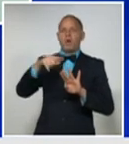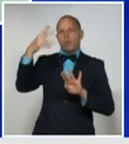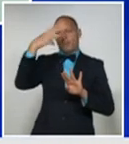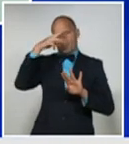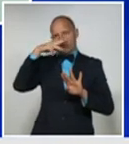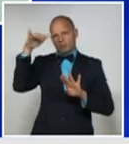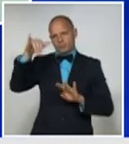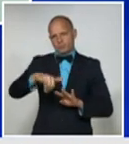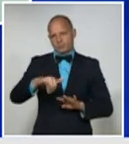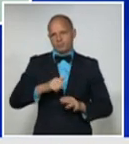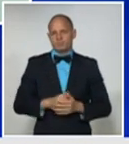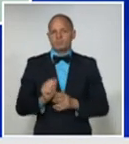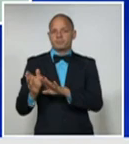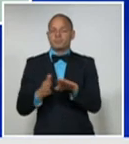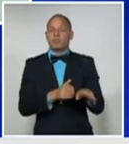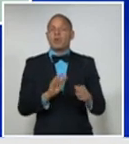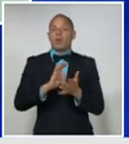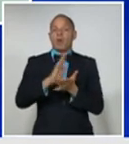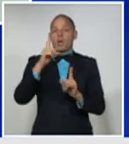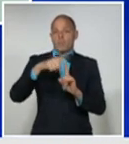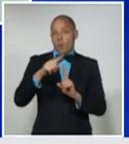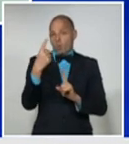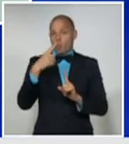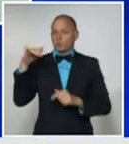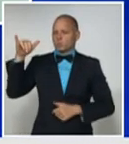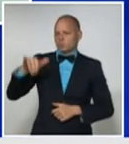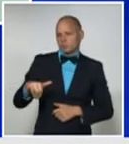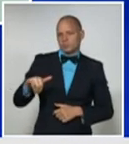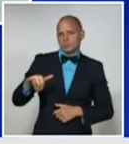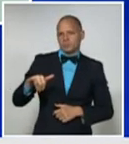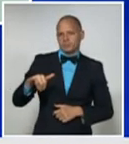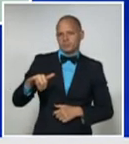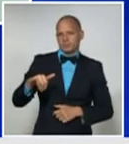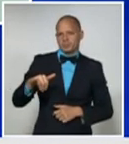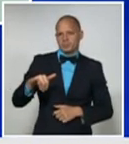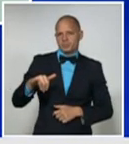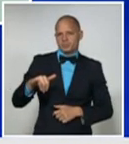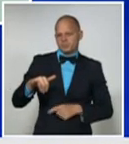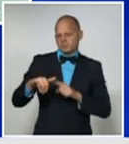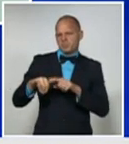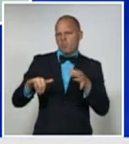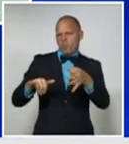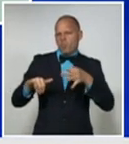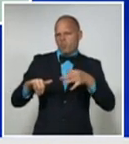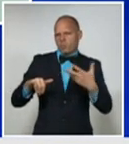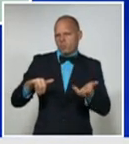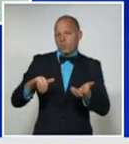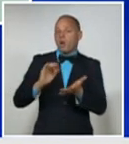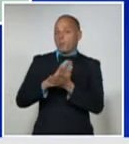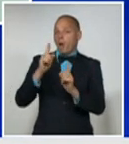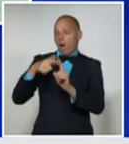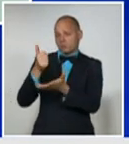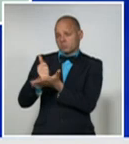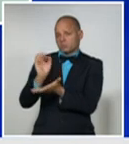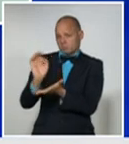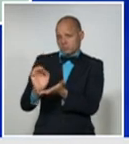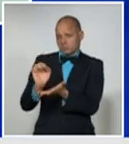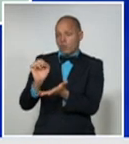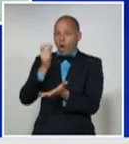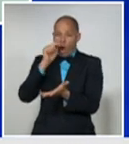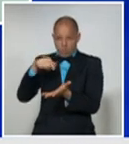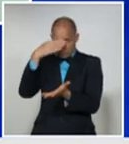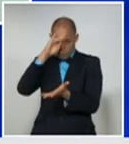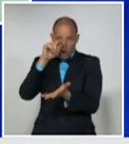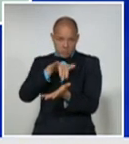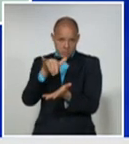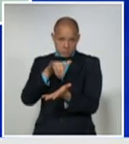confirma un caso importado del municipio de Matanzas, viajero cubano procedente